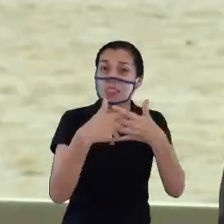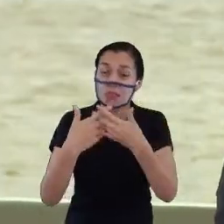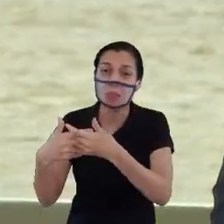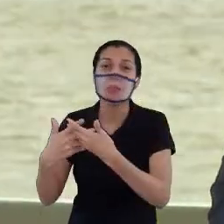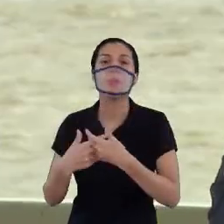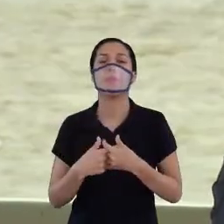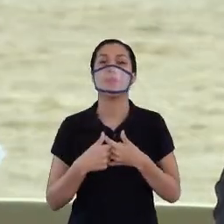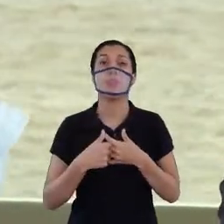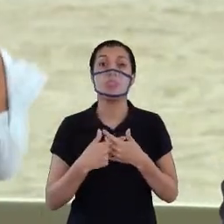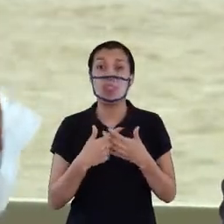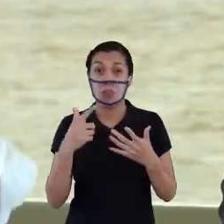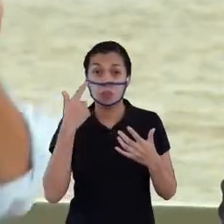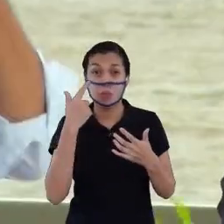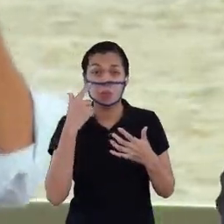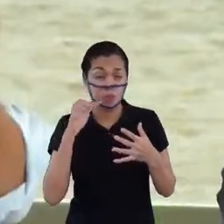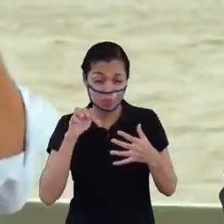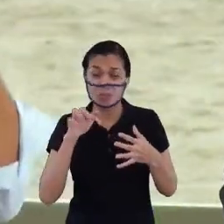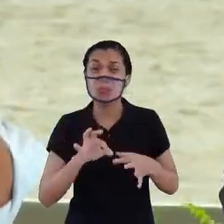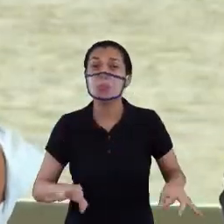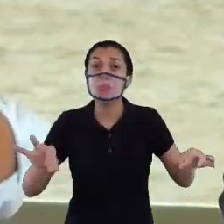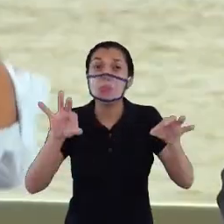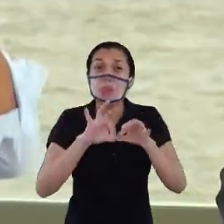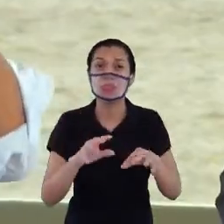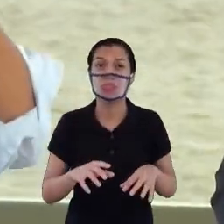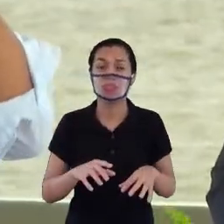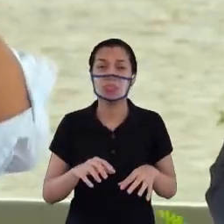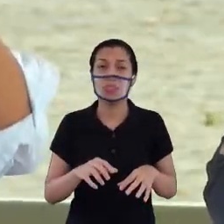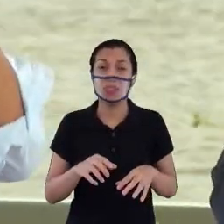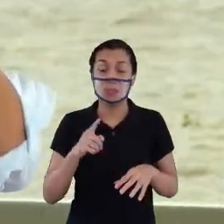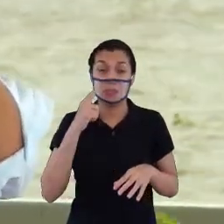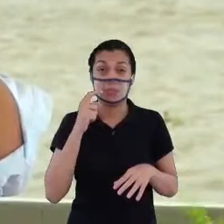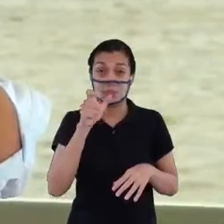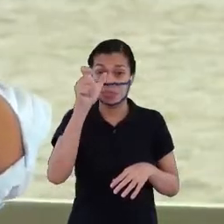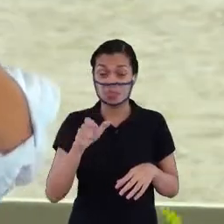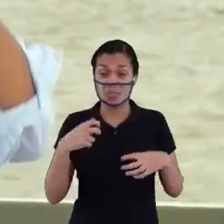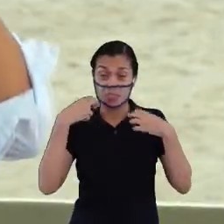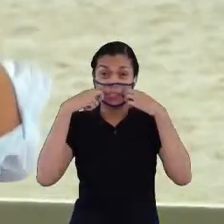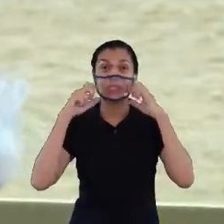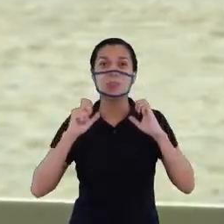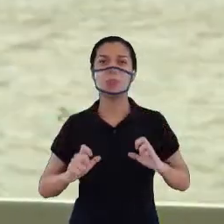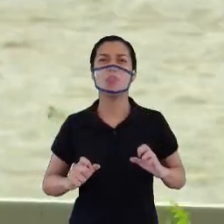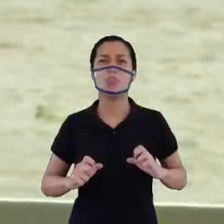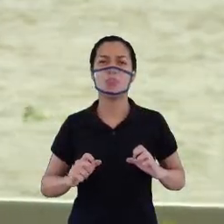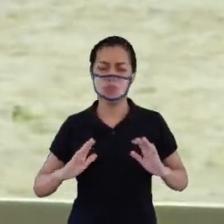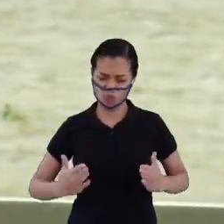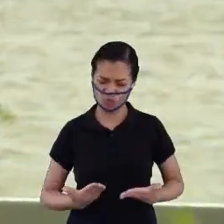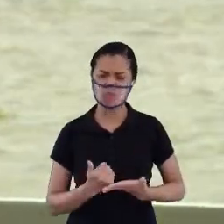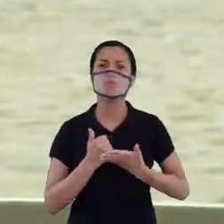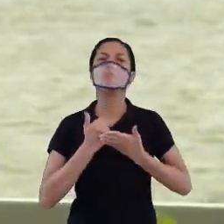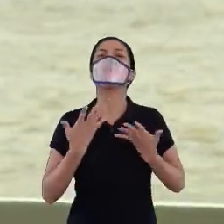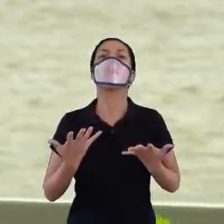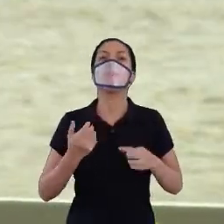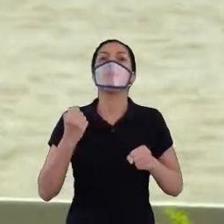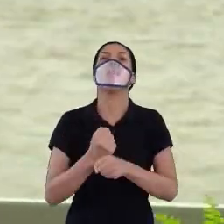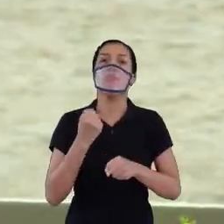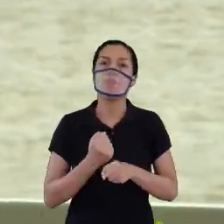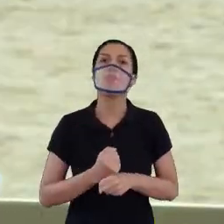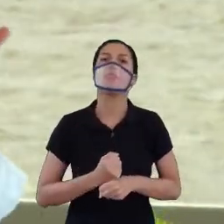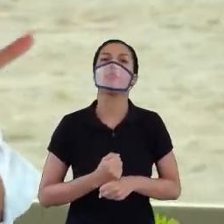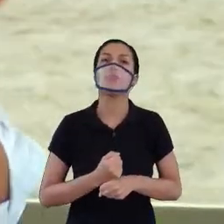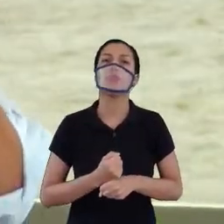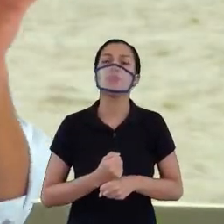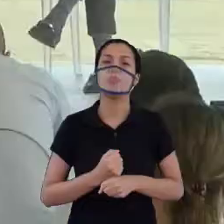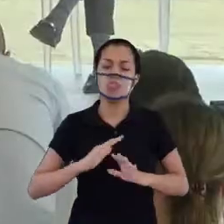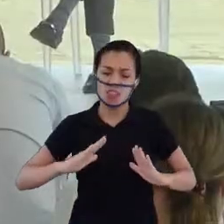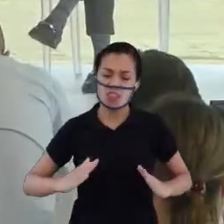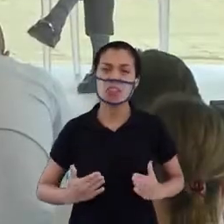importante porque no hay nada que dignifique más al ser humano, y me robo palabras de Elsa, que el empleo. El